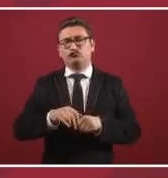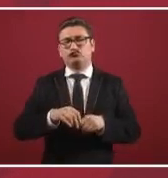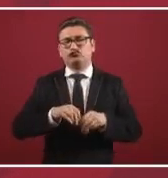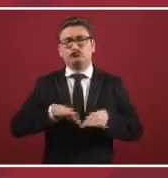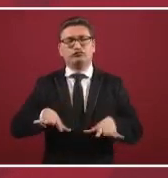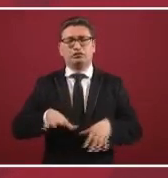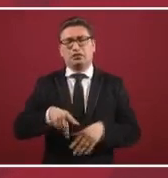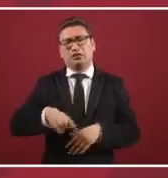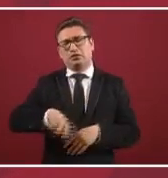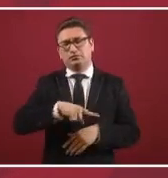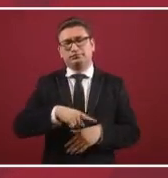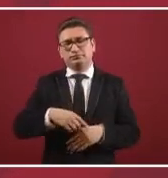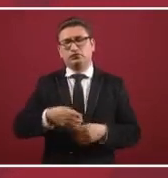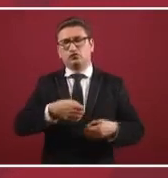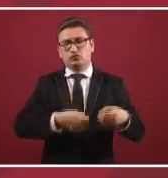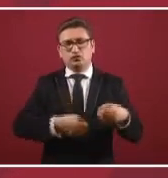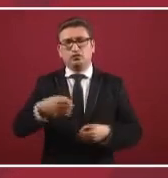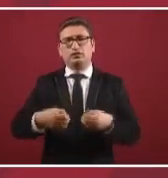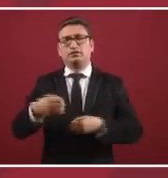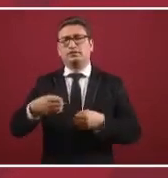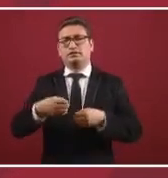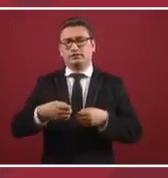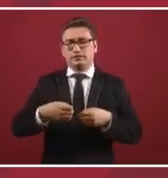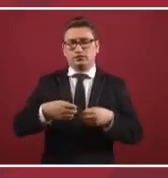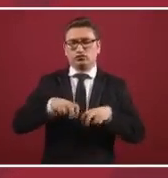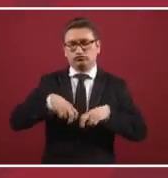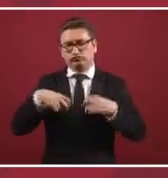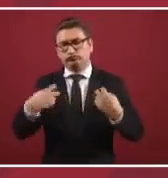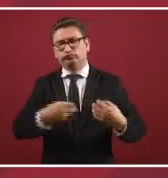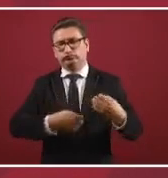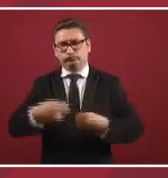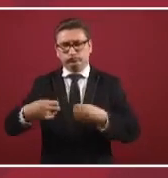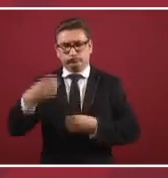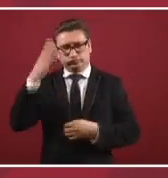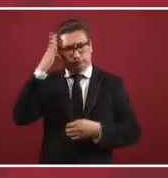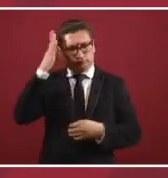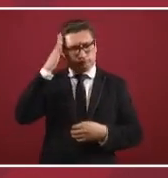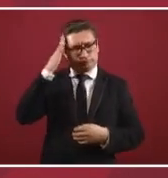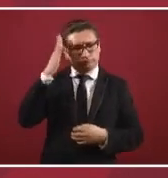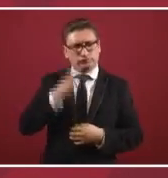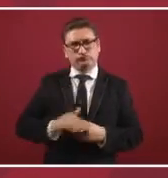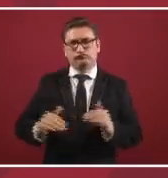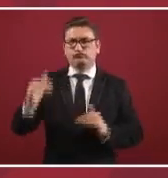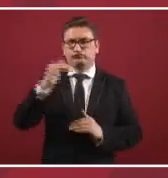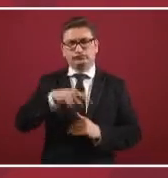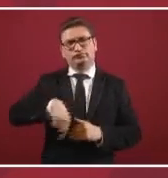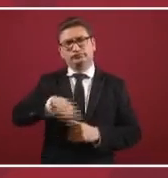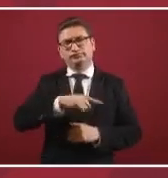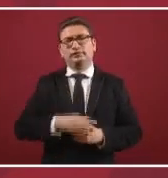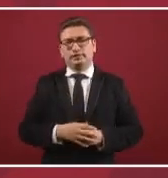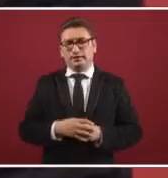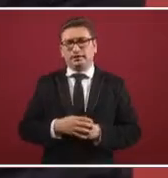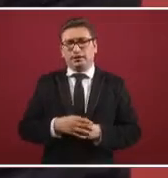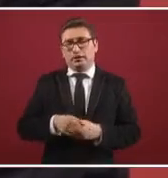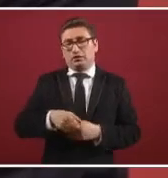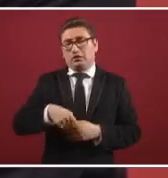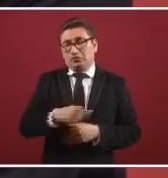que jueces, magistrados, ministros incluso, actúen